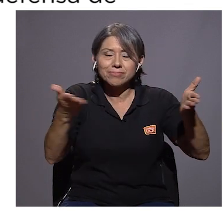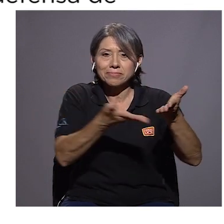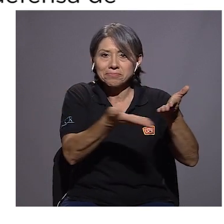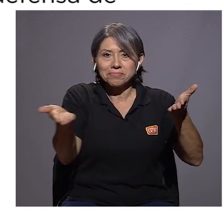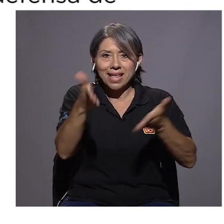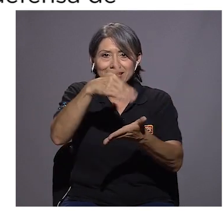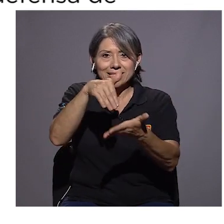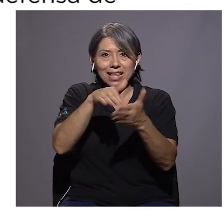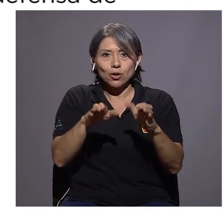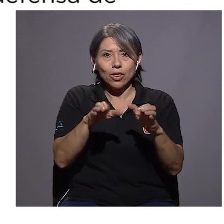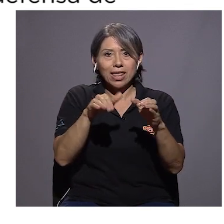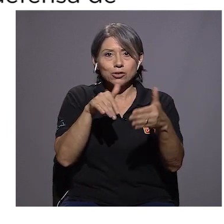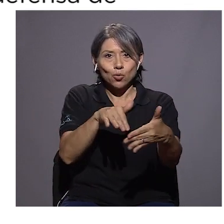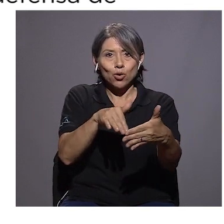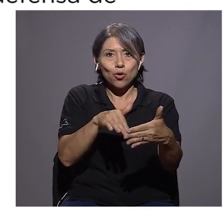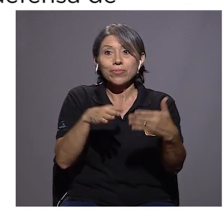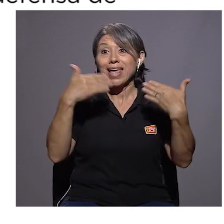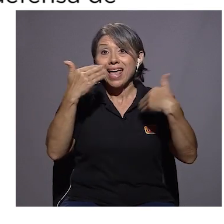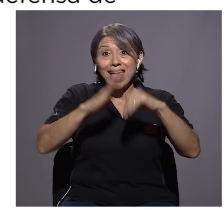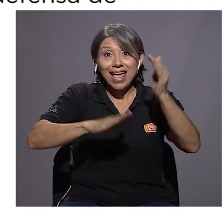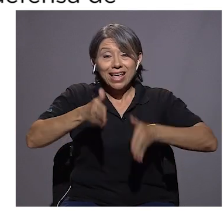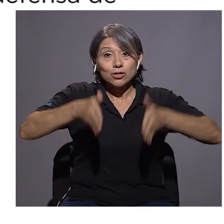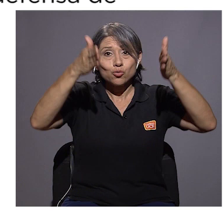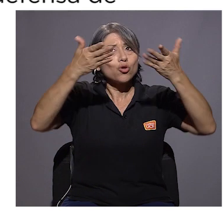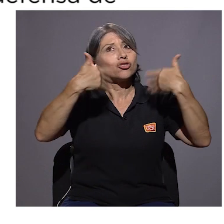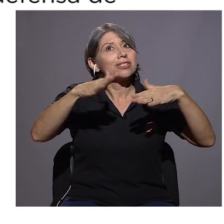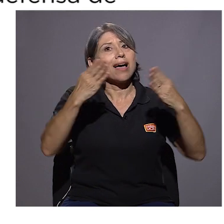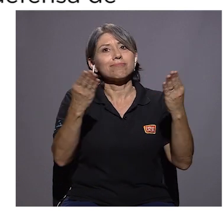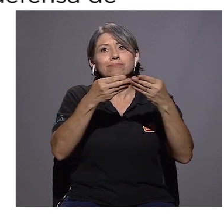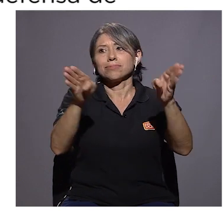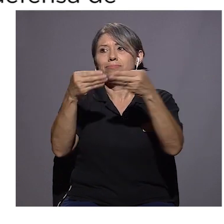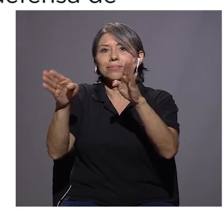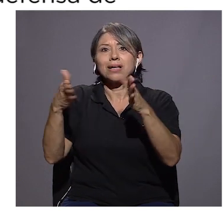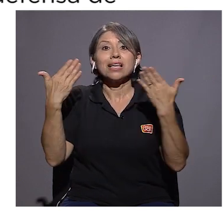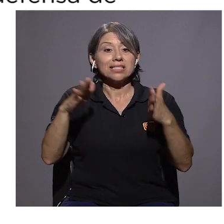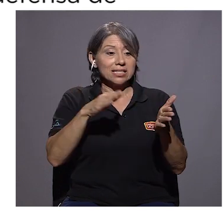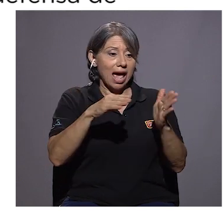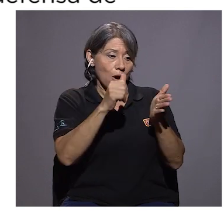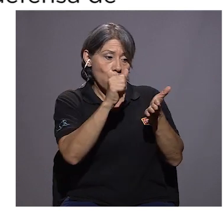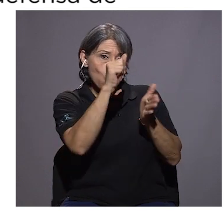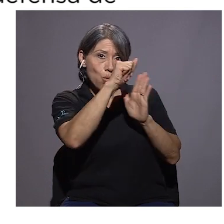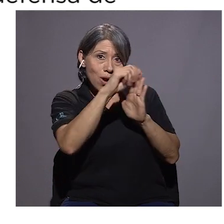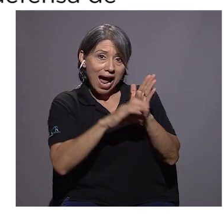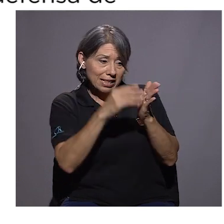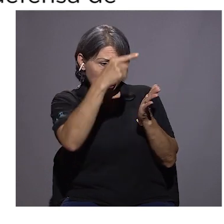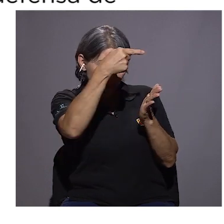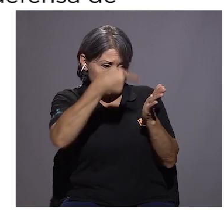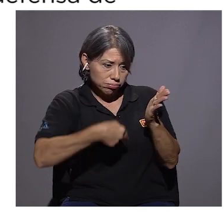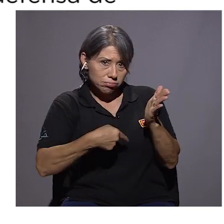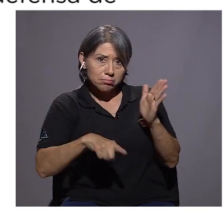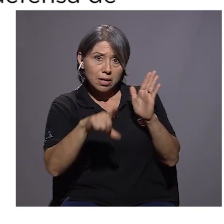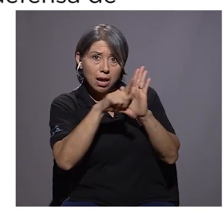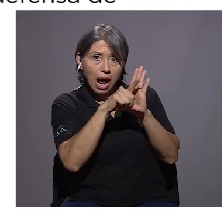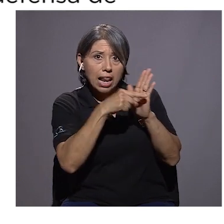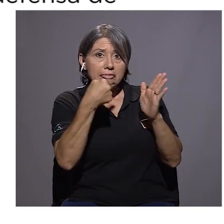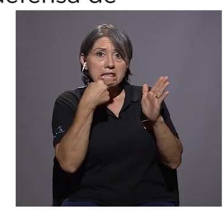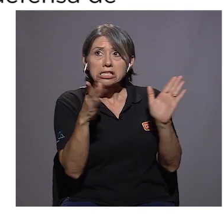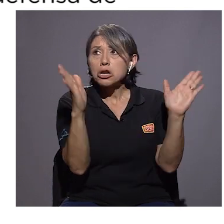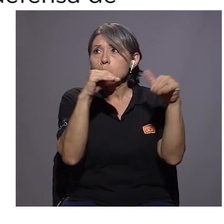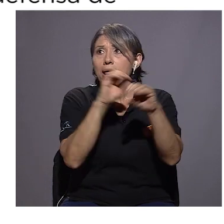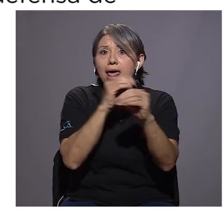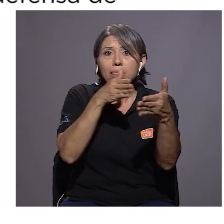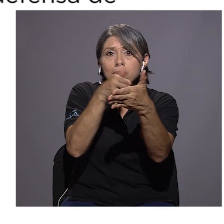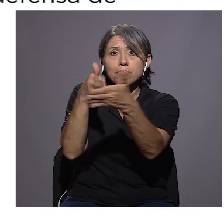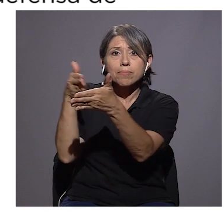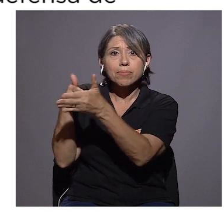rectoría de este centro de estudio. El cese a la toma de los edificios se realizó después de que un acta notarial confirmara que no existe daño alguno en el inmueble, con lo que